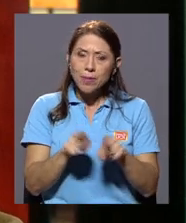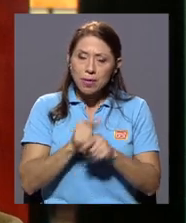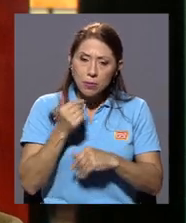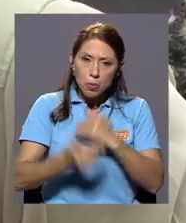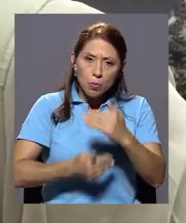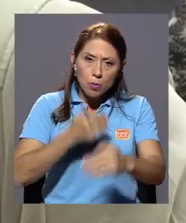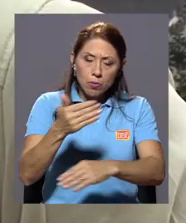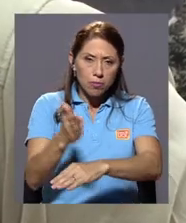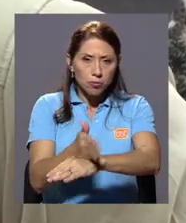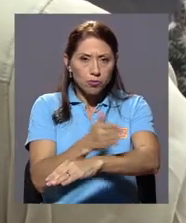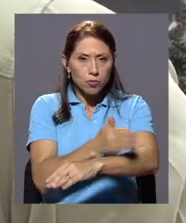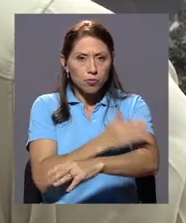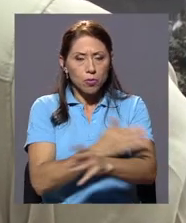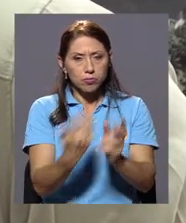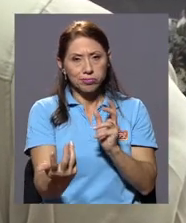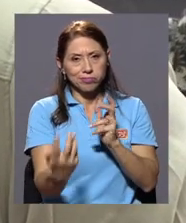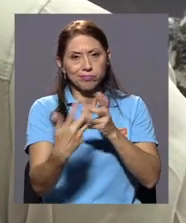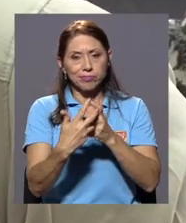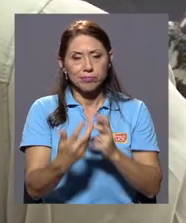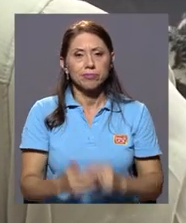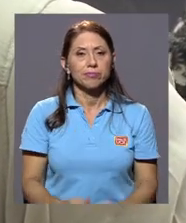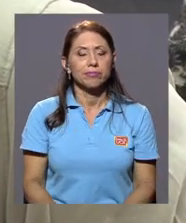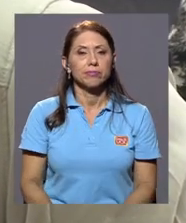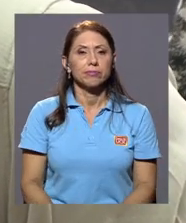de recuperación acordes, ¿verdad?